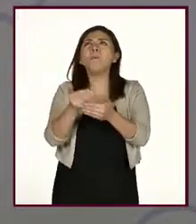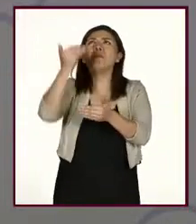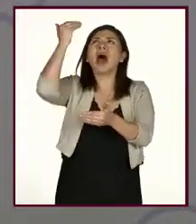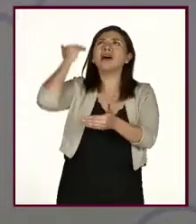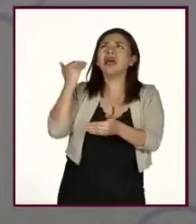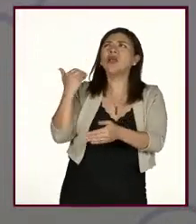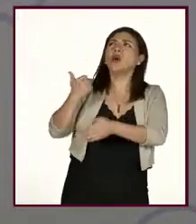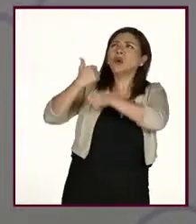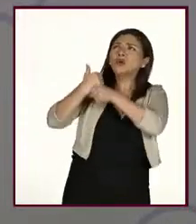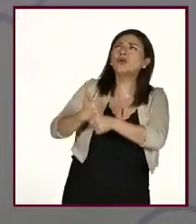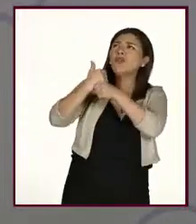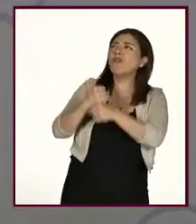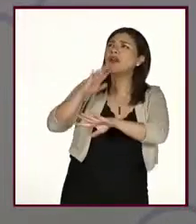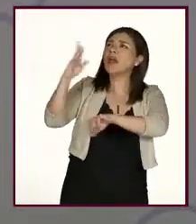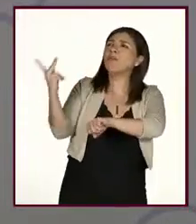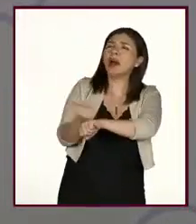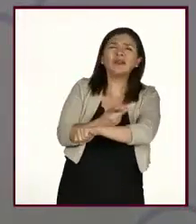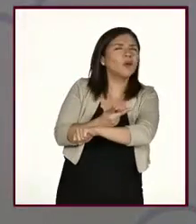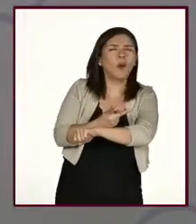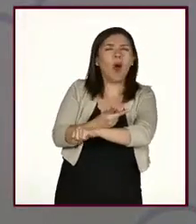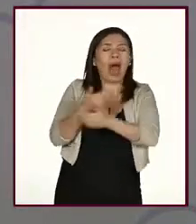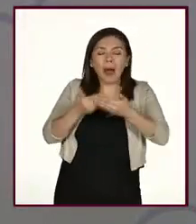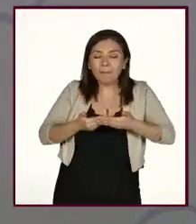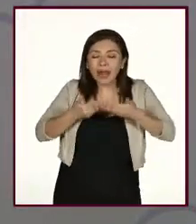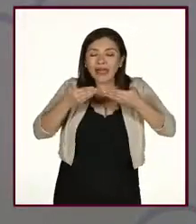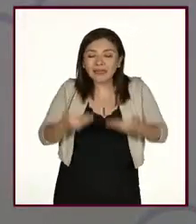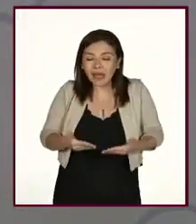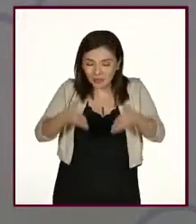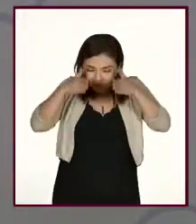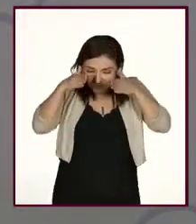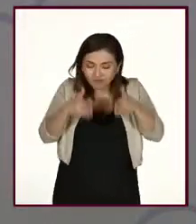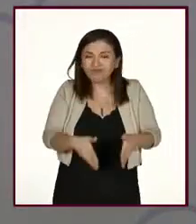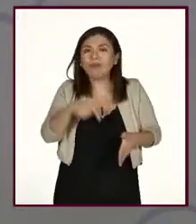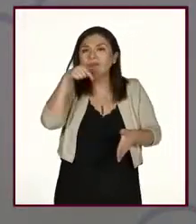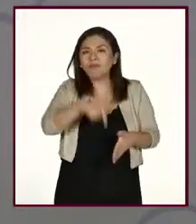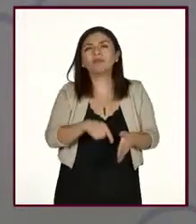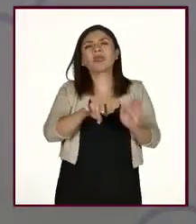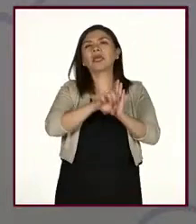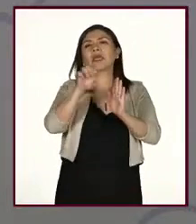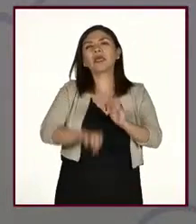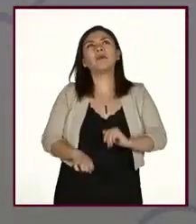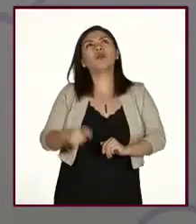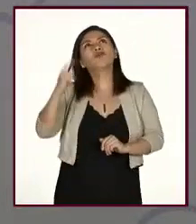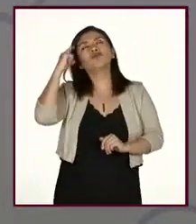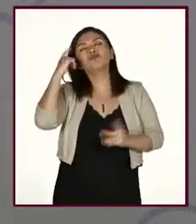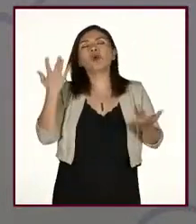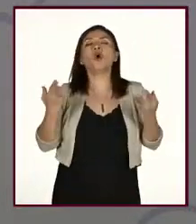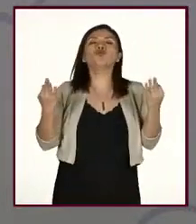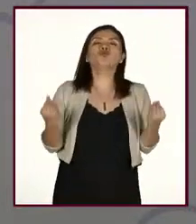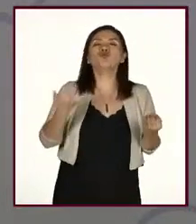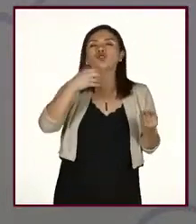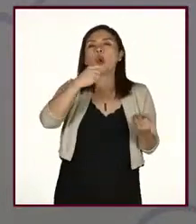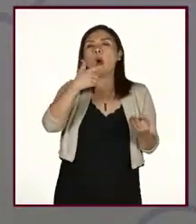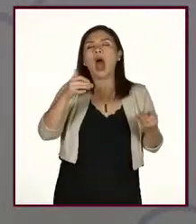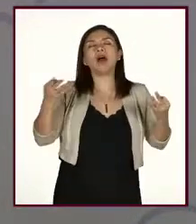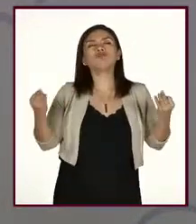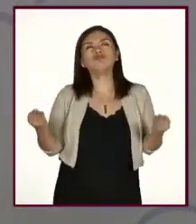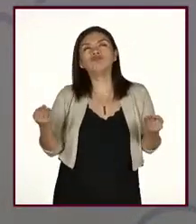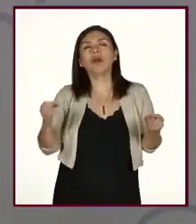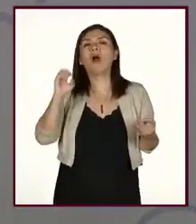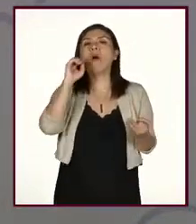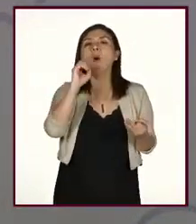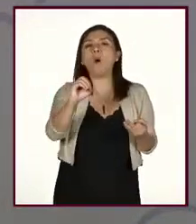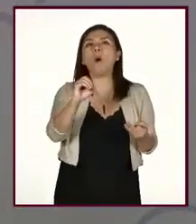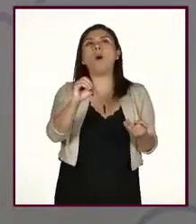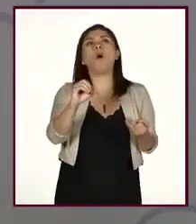pasado, sino enfocarte, concentrarte con ciertas técnicas, a lo mejor posturas de yoga, cierta, pues la práctica incluso